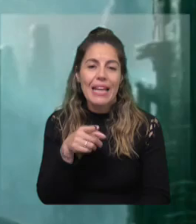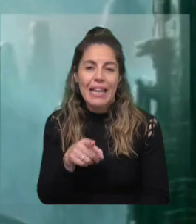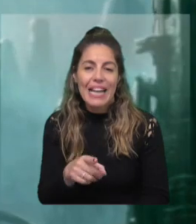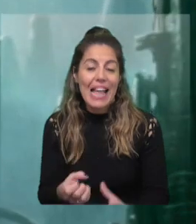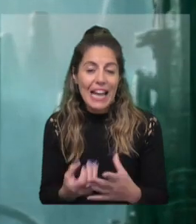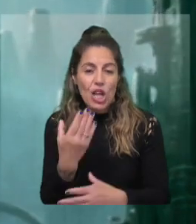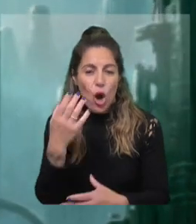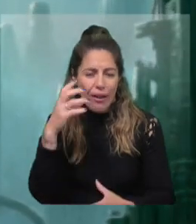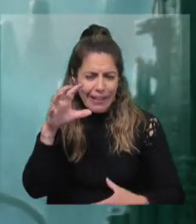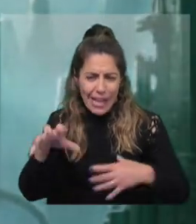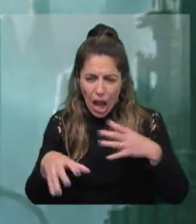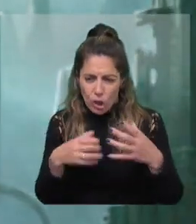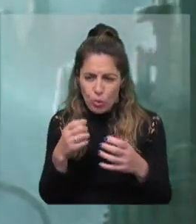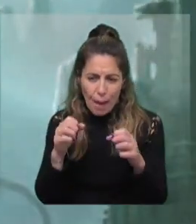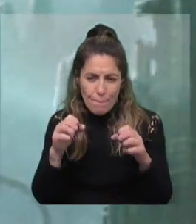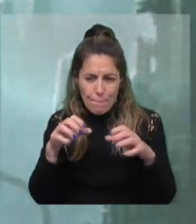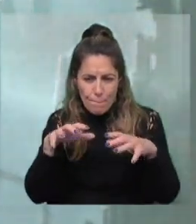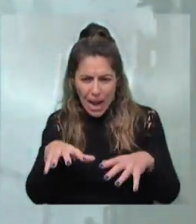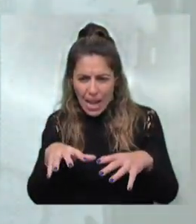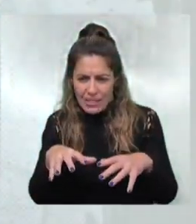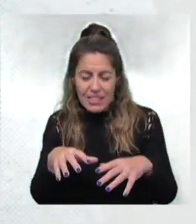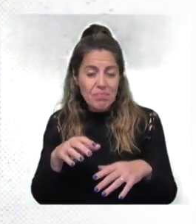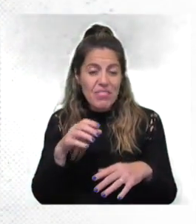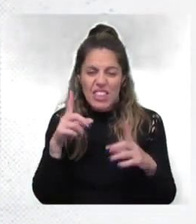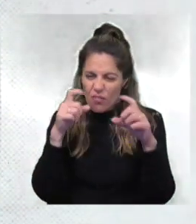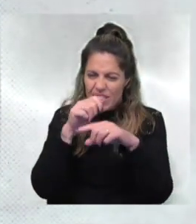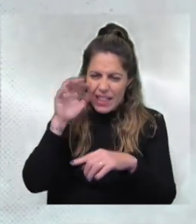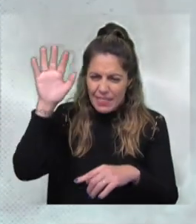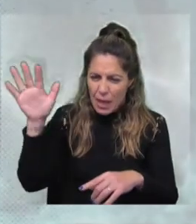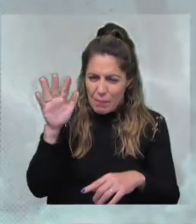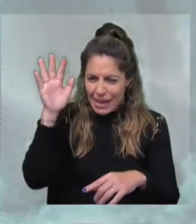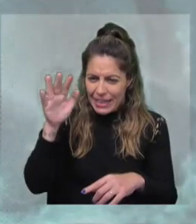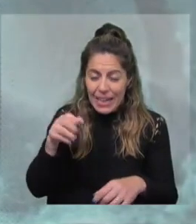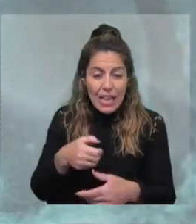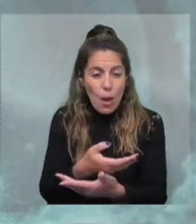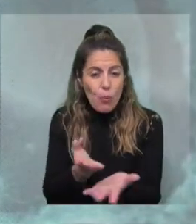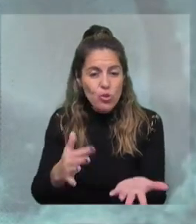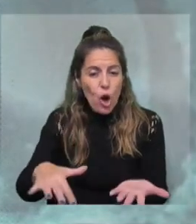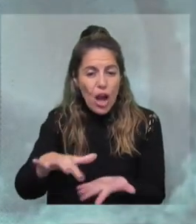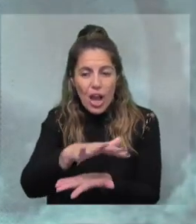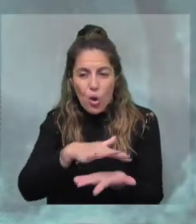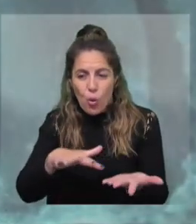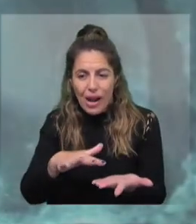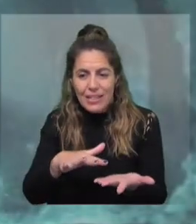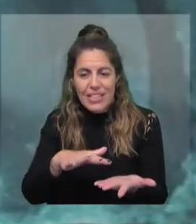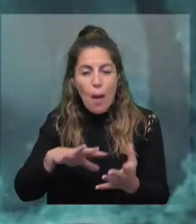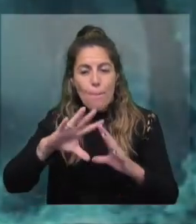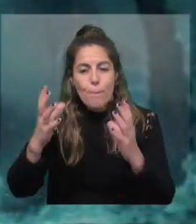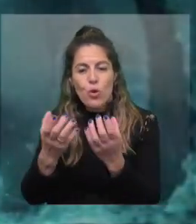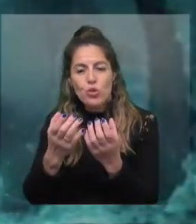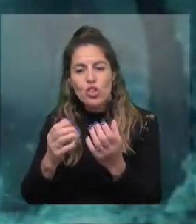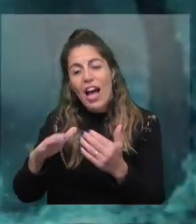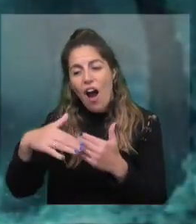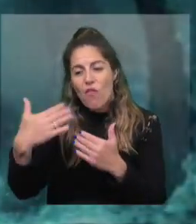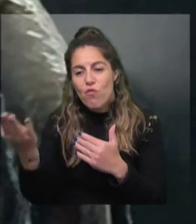creó criaturas malévolas, difíciles de imaginar, y las implantó en lugares reconocibles y próximos, en dimensiones paralelas, en el espacio